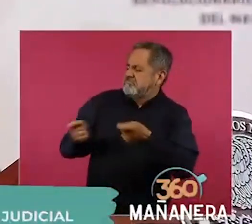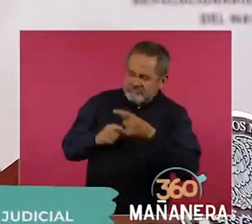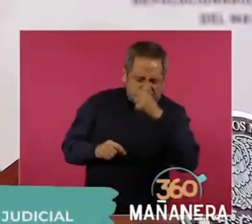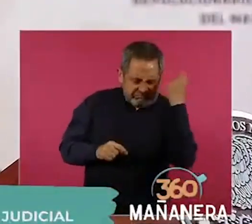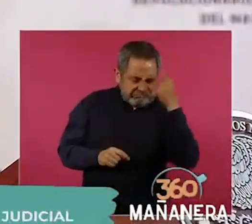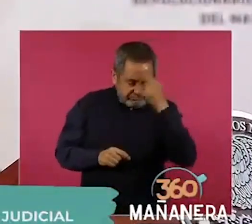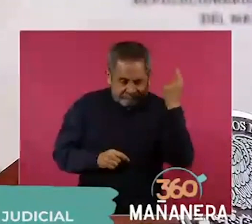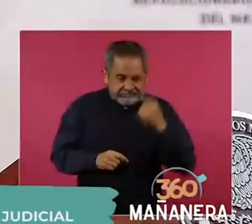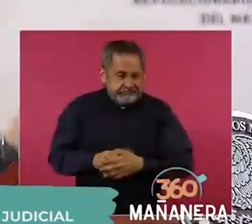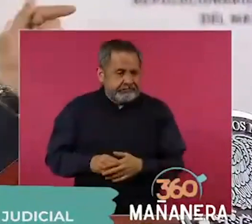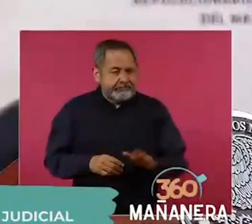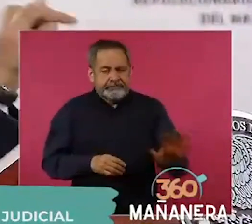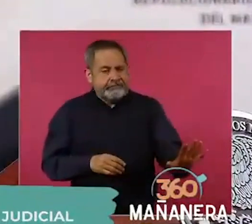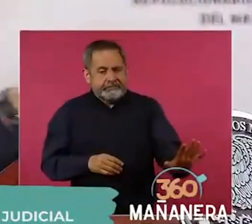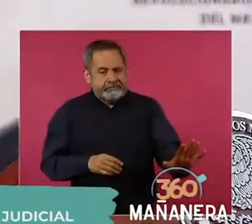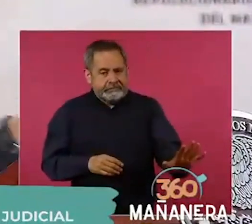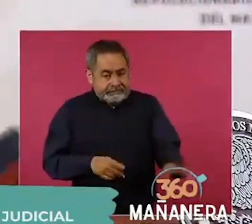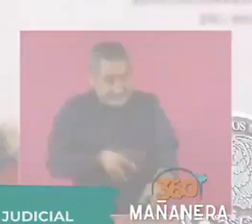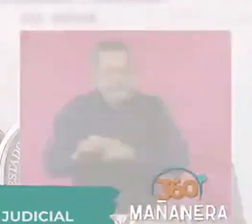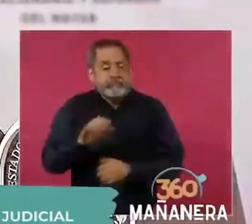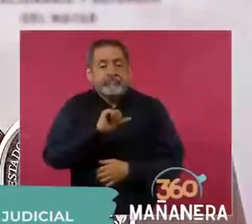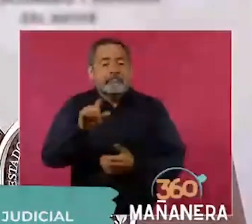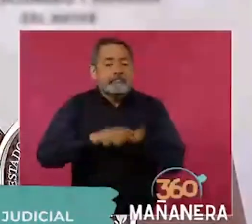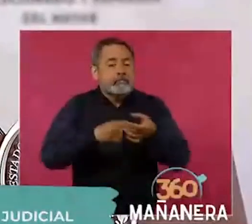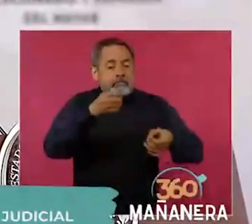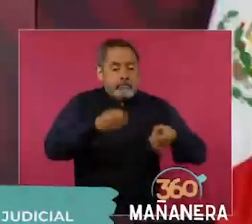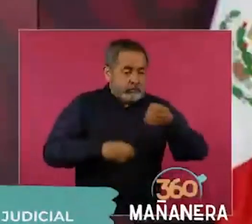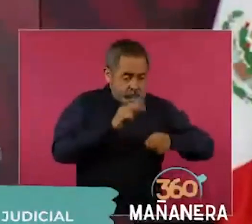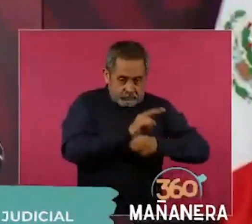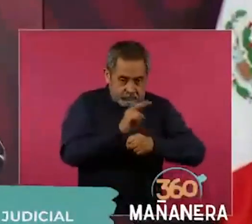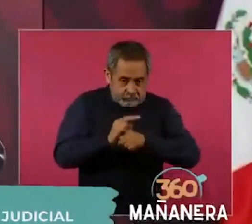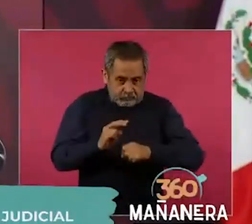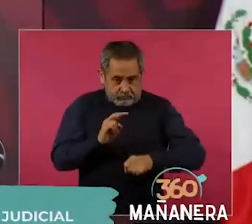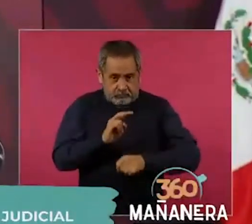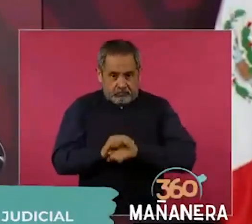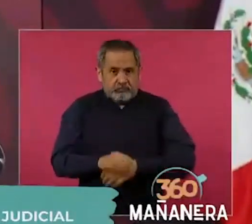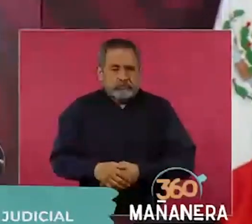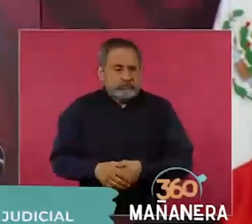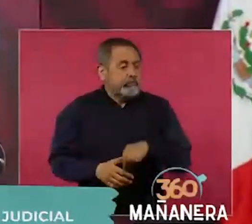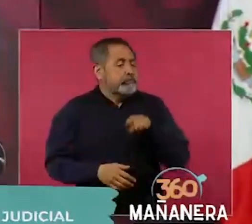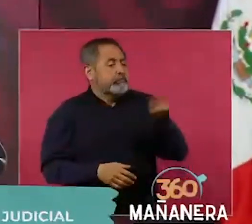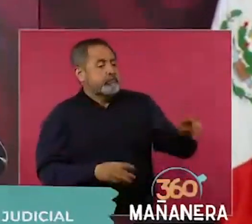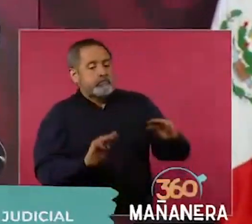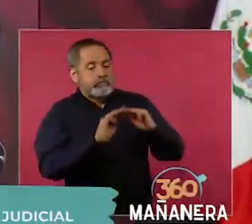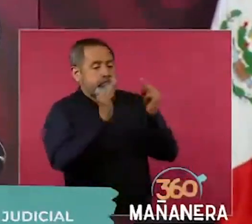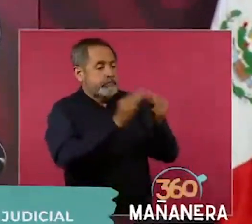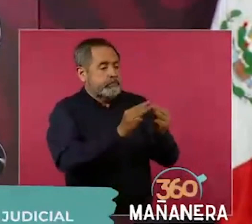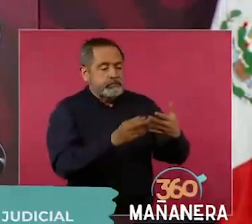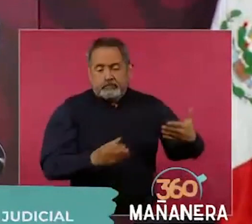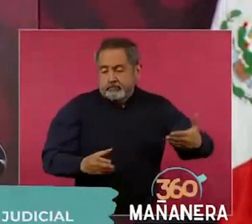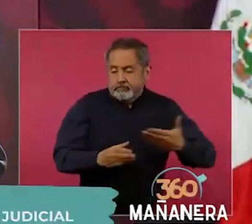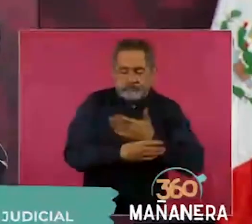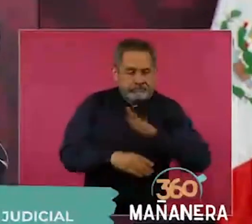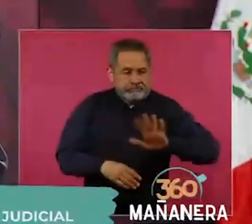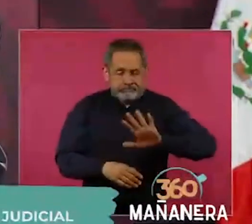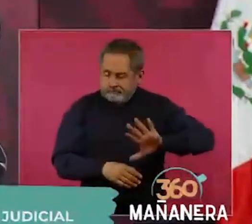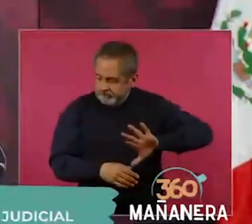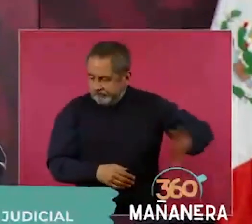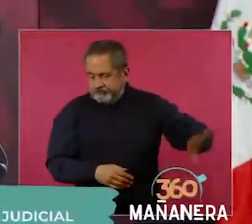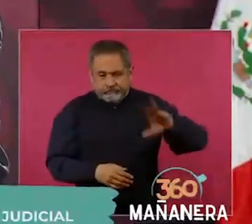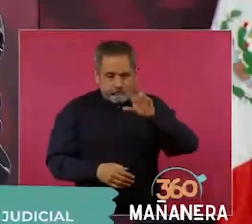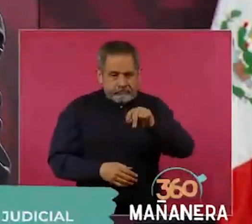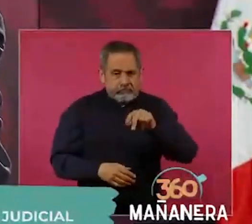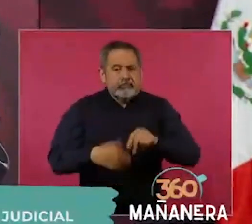resolver. No, están resolviendo ahora. Cuidar a la delincuencia organizada, que no se meta en el proceso,